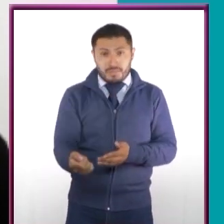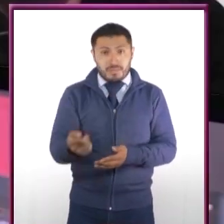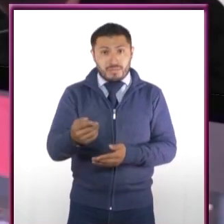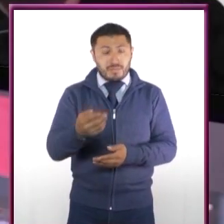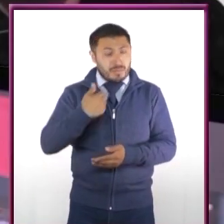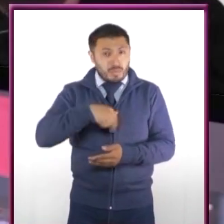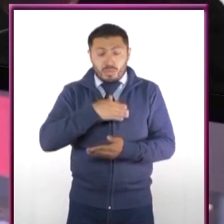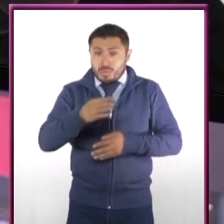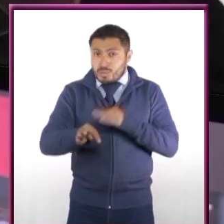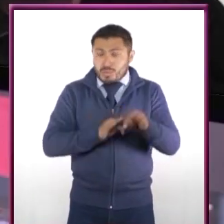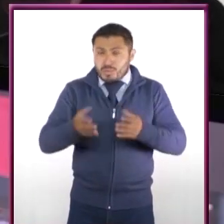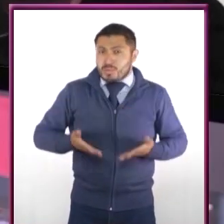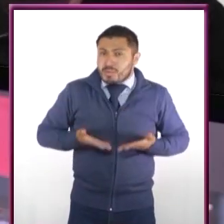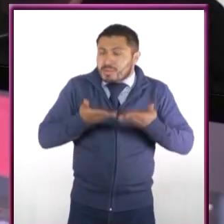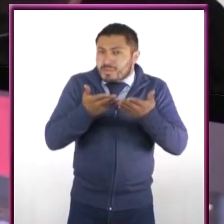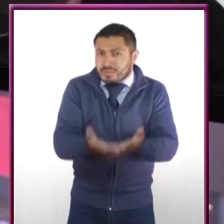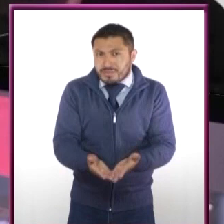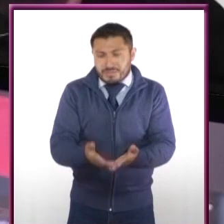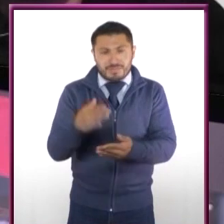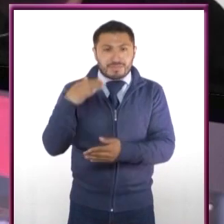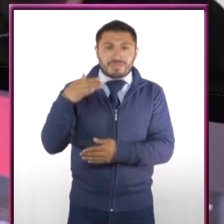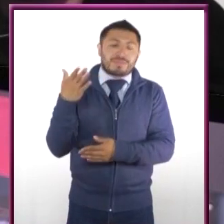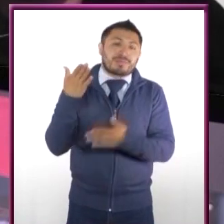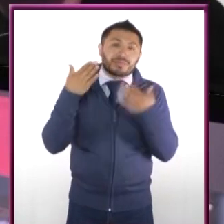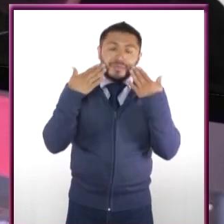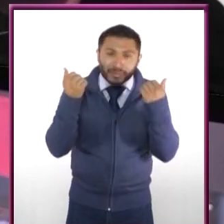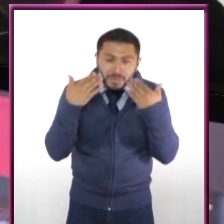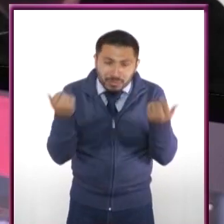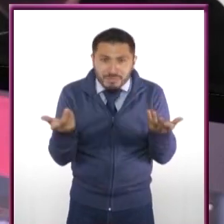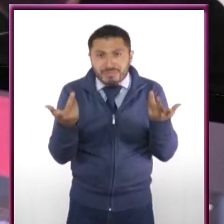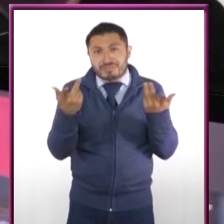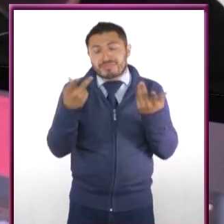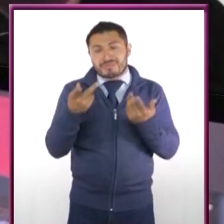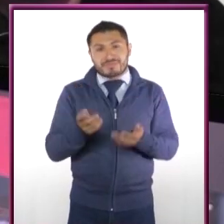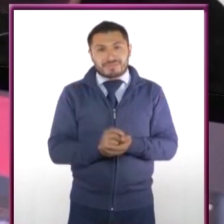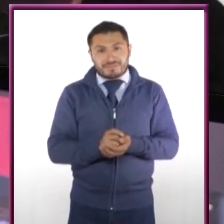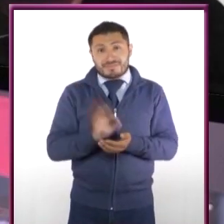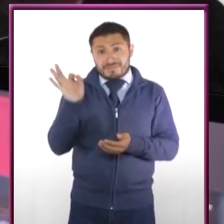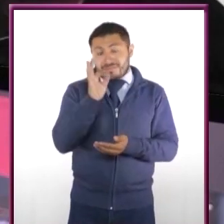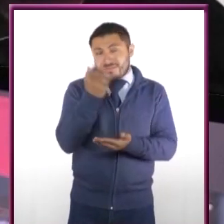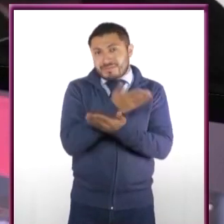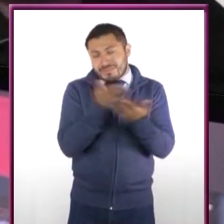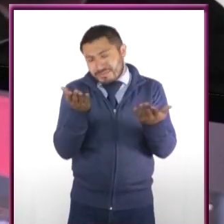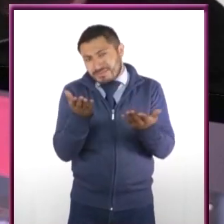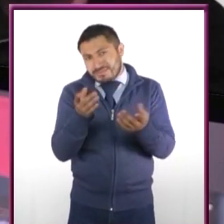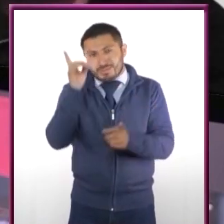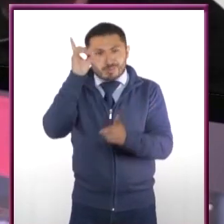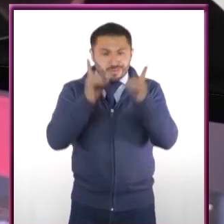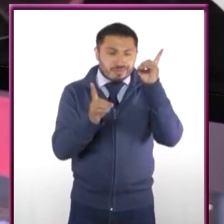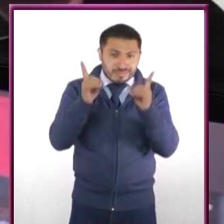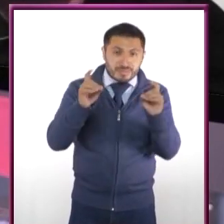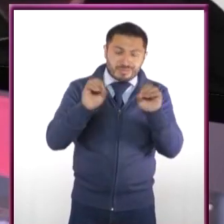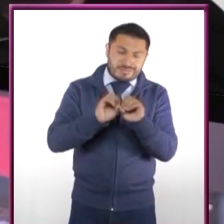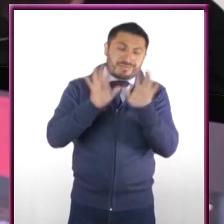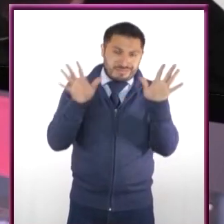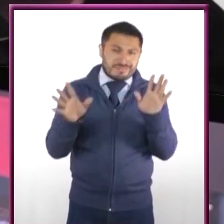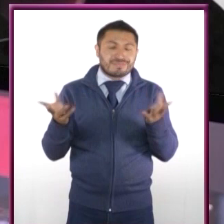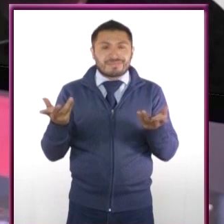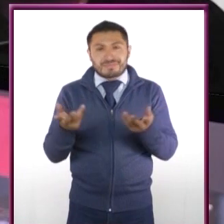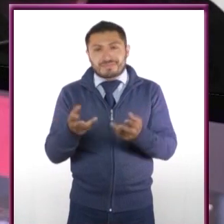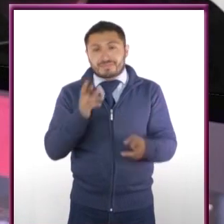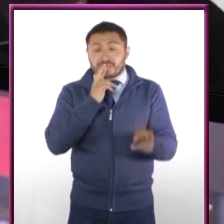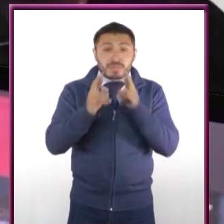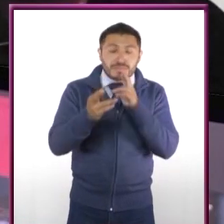ofrecerles, que el servicio es un servicio muy amable. Entonces seguramente estas dudas pueden quedar